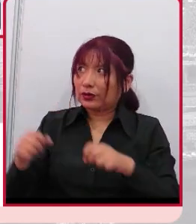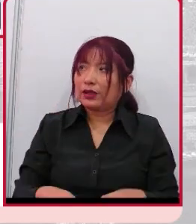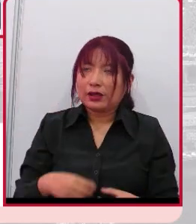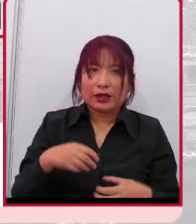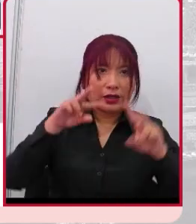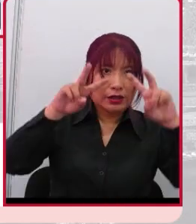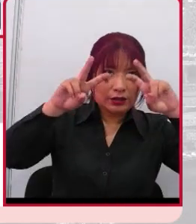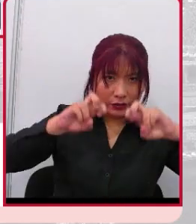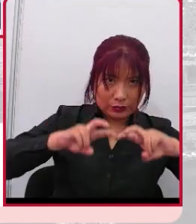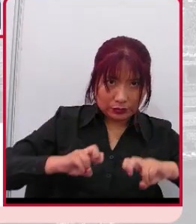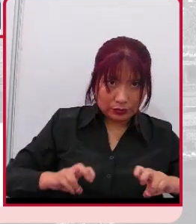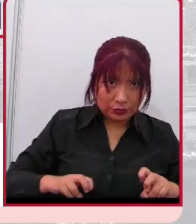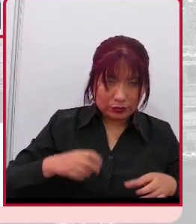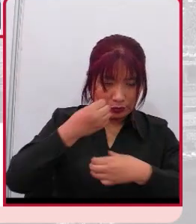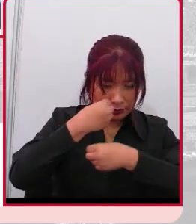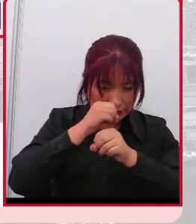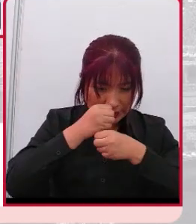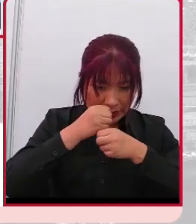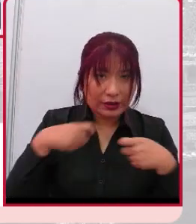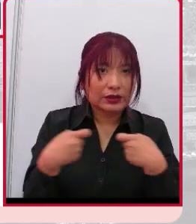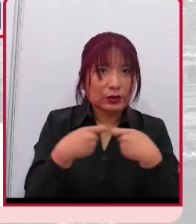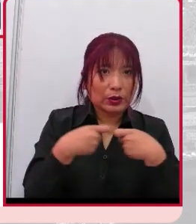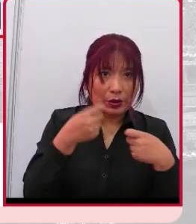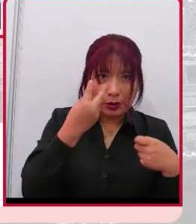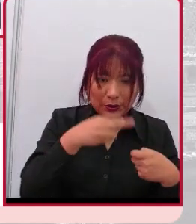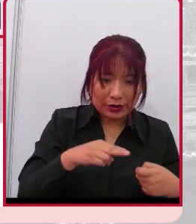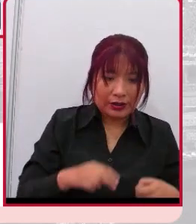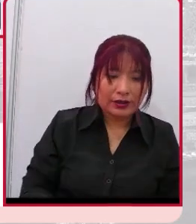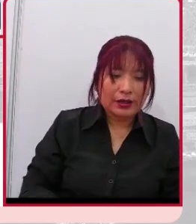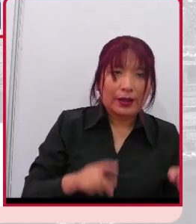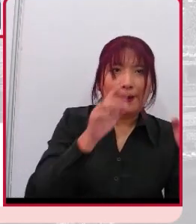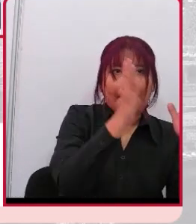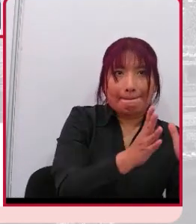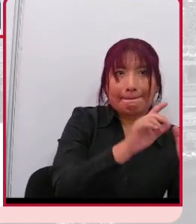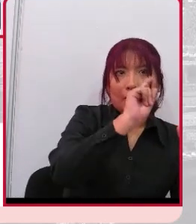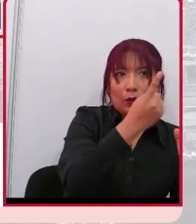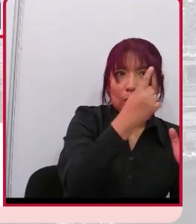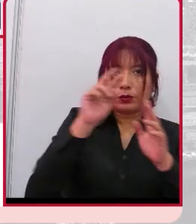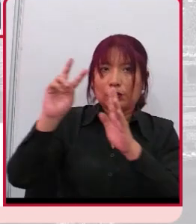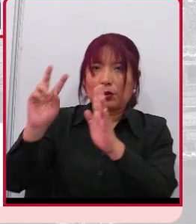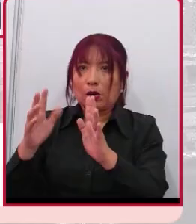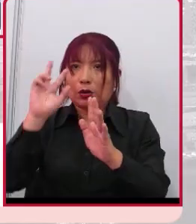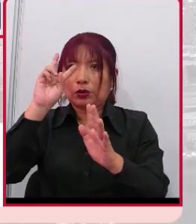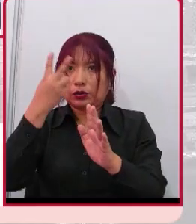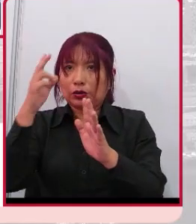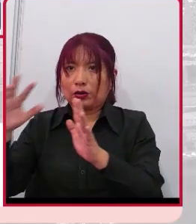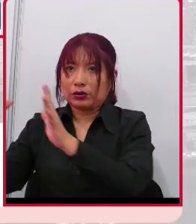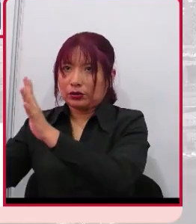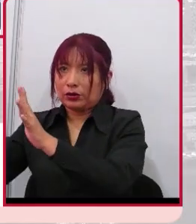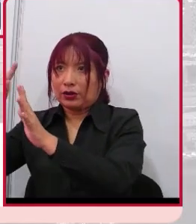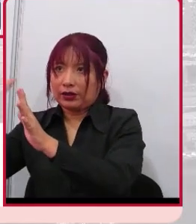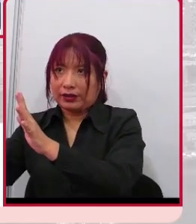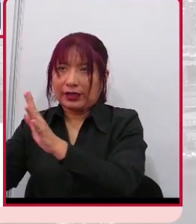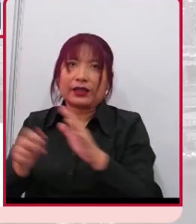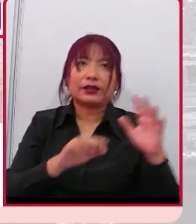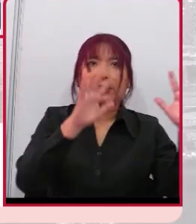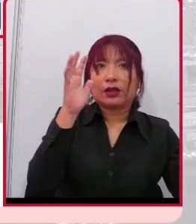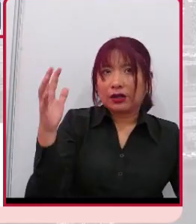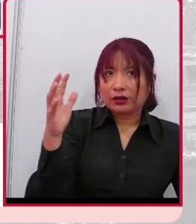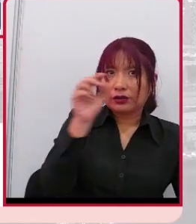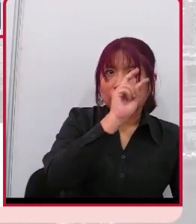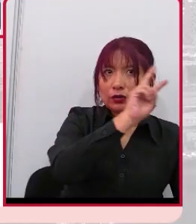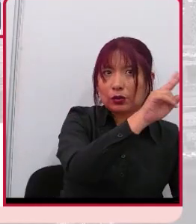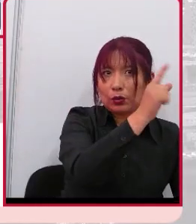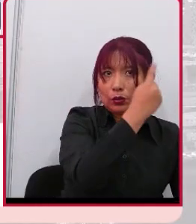óptico, vemos que en realidad, y validamos un poco lo mismo, entre la muestra número 1 y la muestra número 2 sí existían algunas partículas de energita